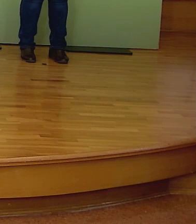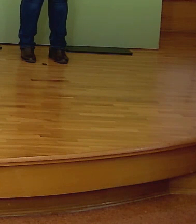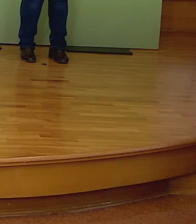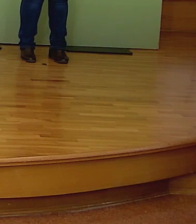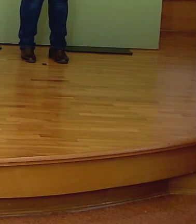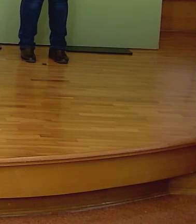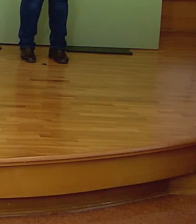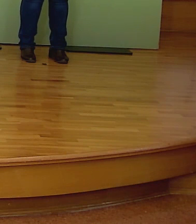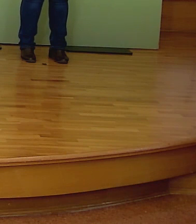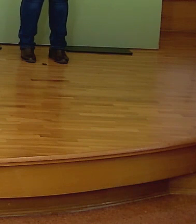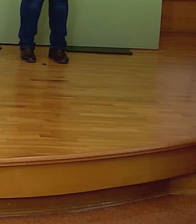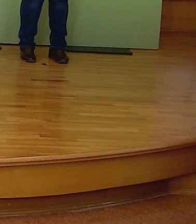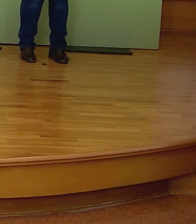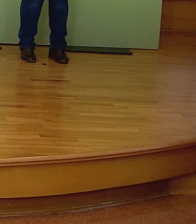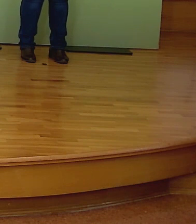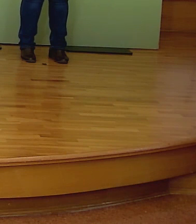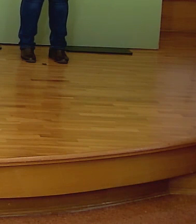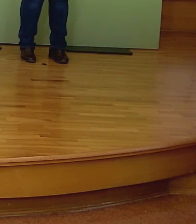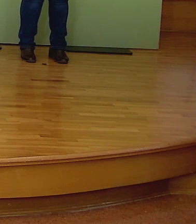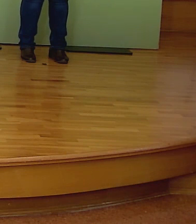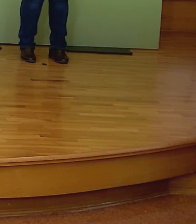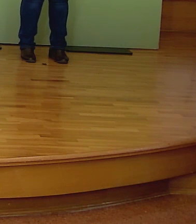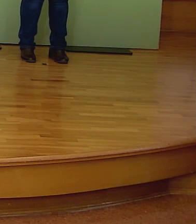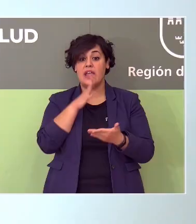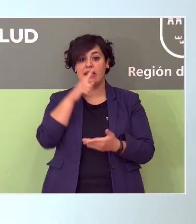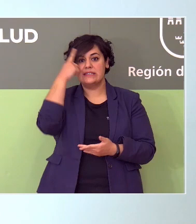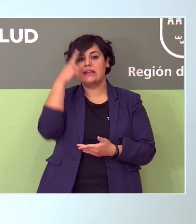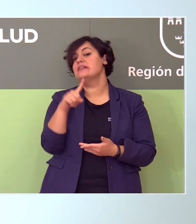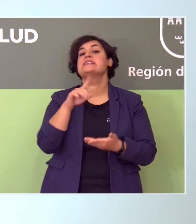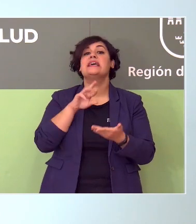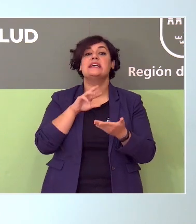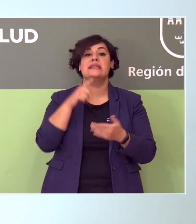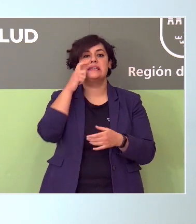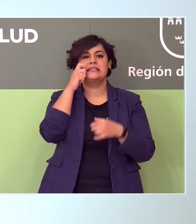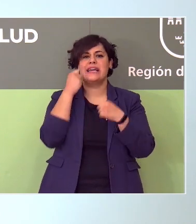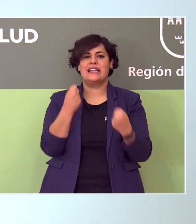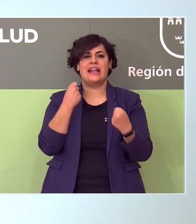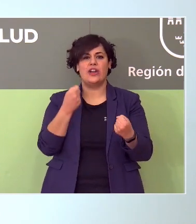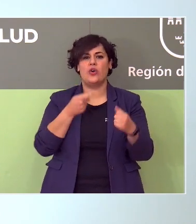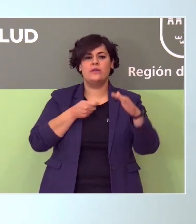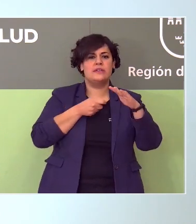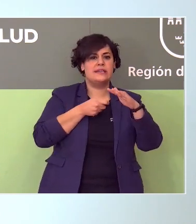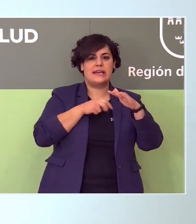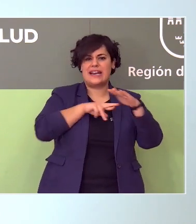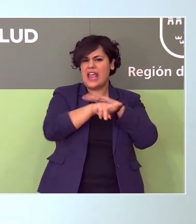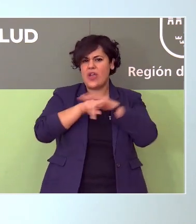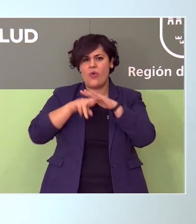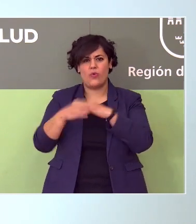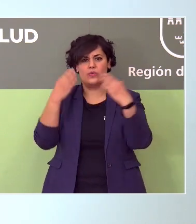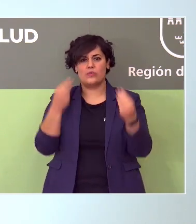región. Como saben, estamos haciendo un despliegue sanitario para la realización de test de anticuerpos, test de